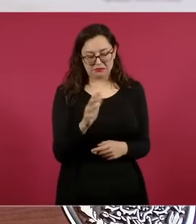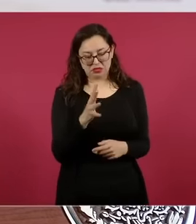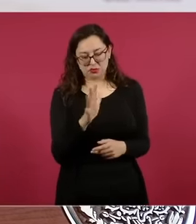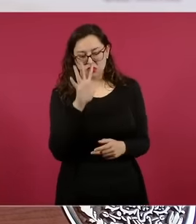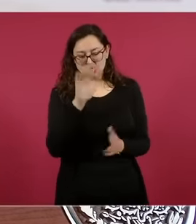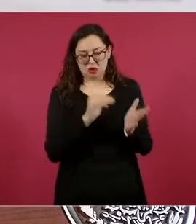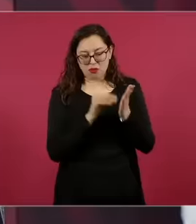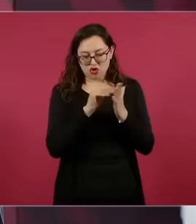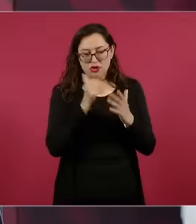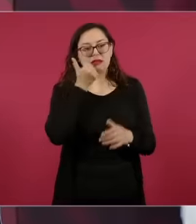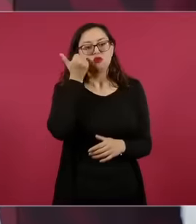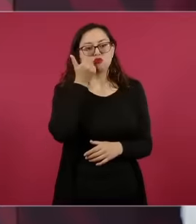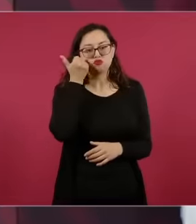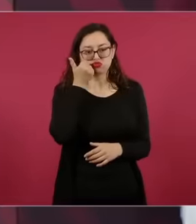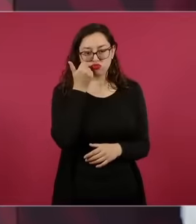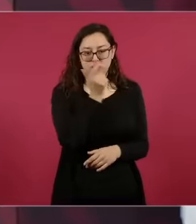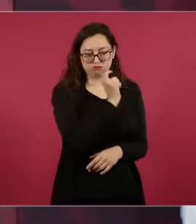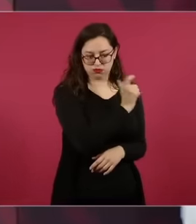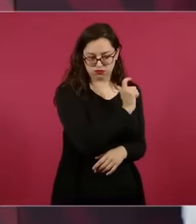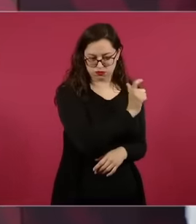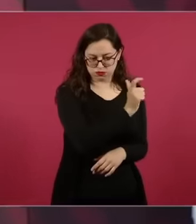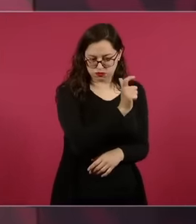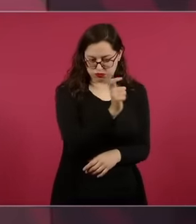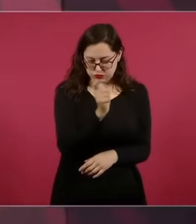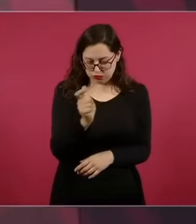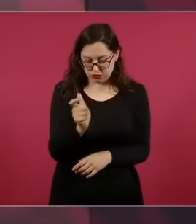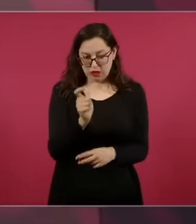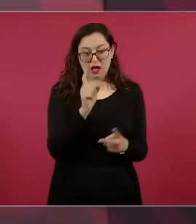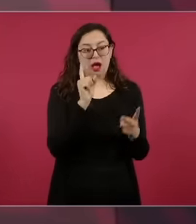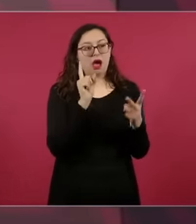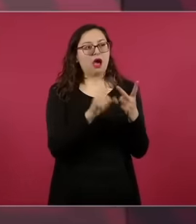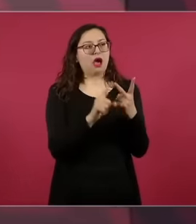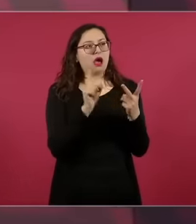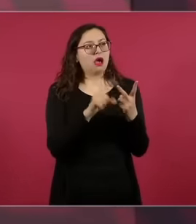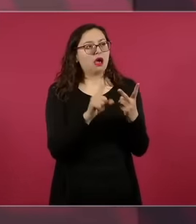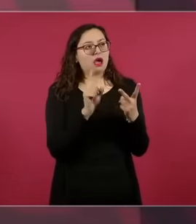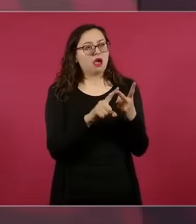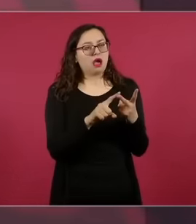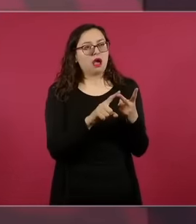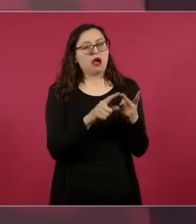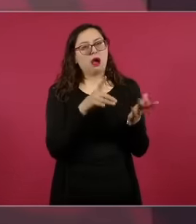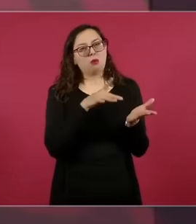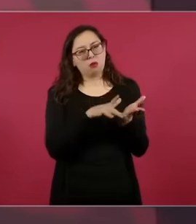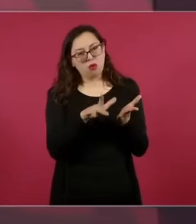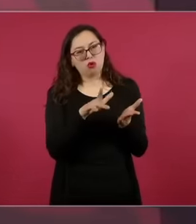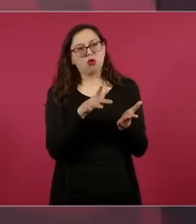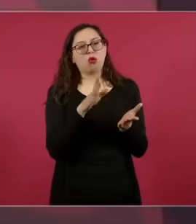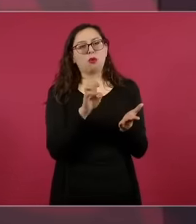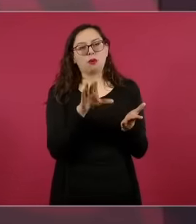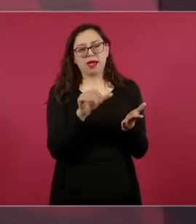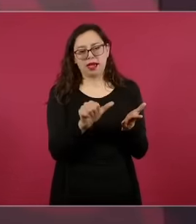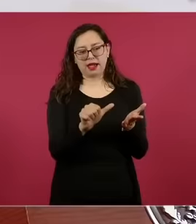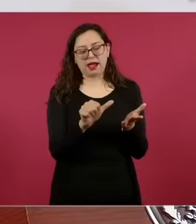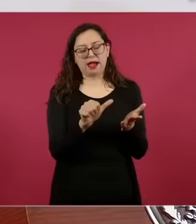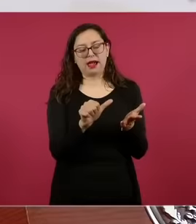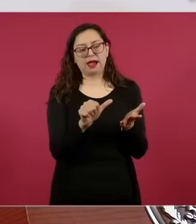millones, y también ofrecemos apoyos, becas